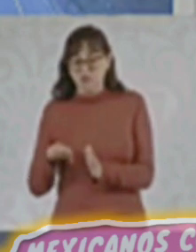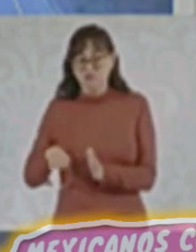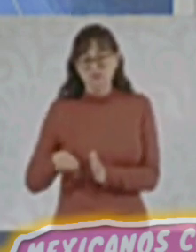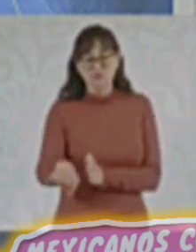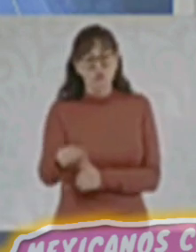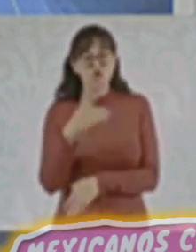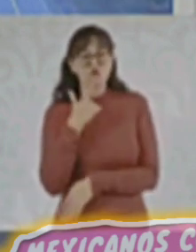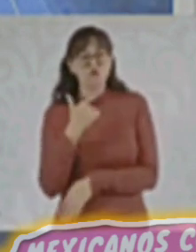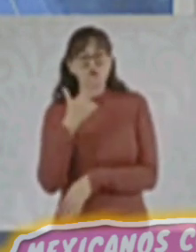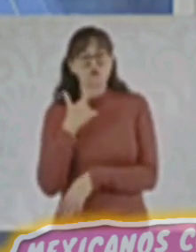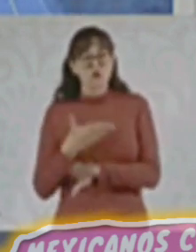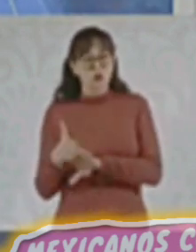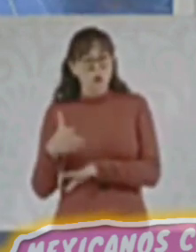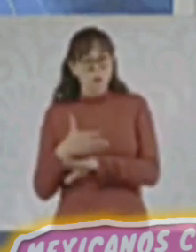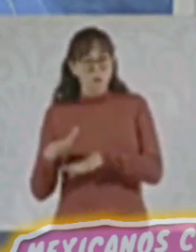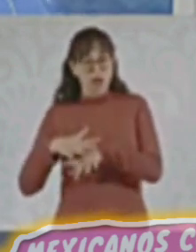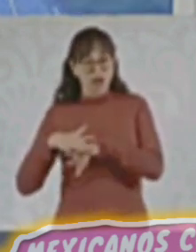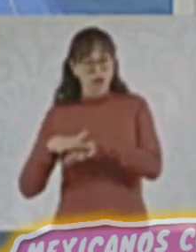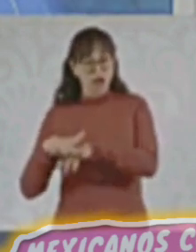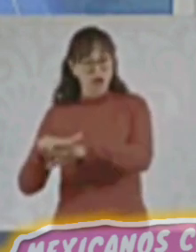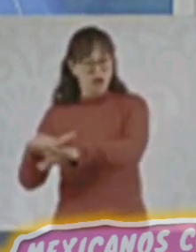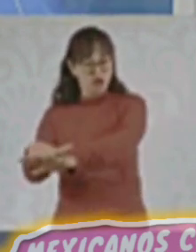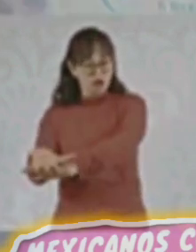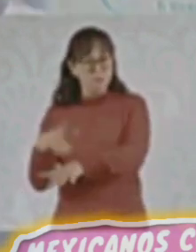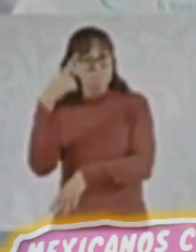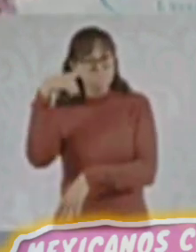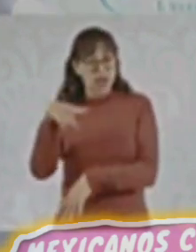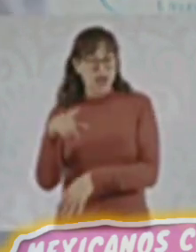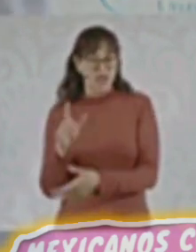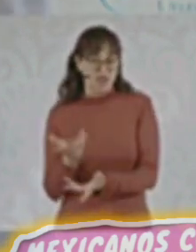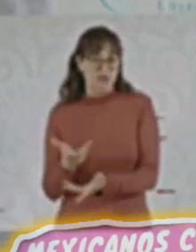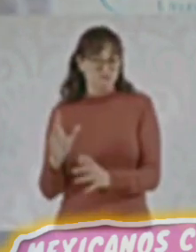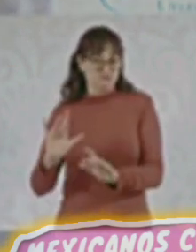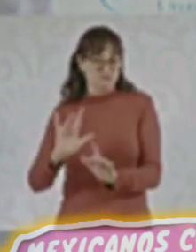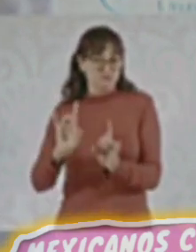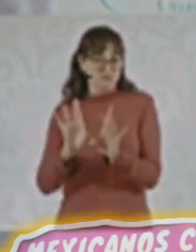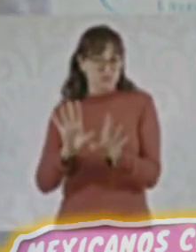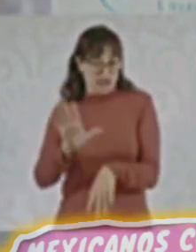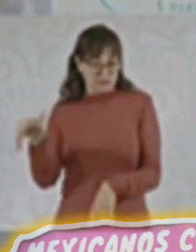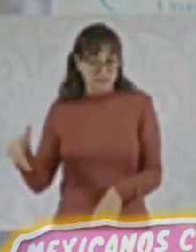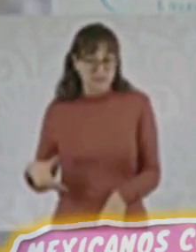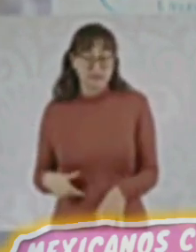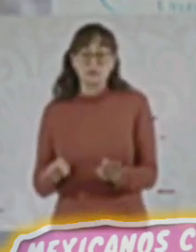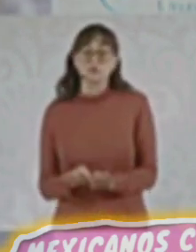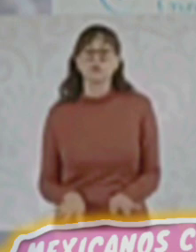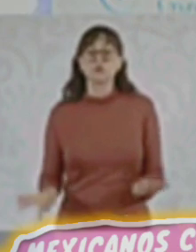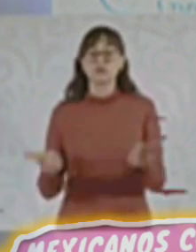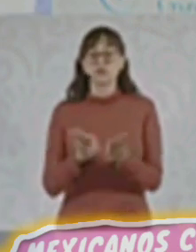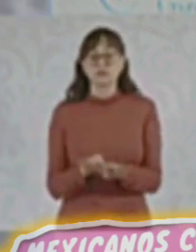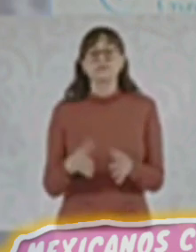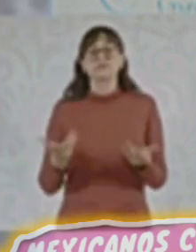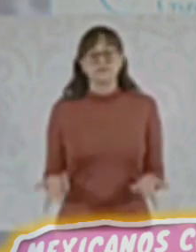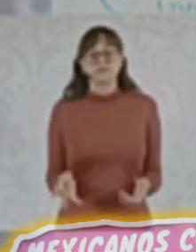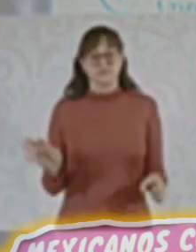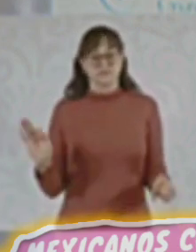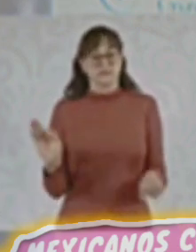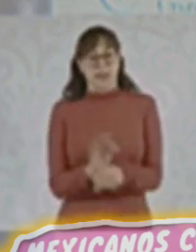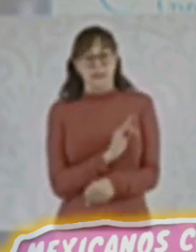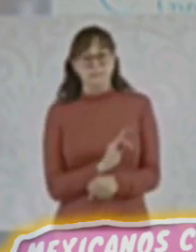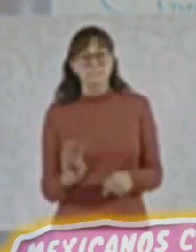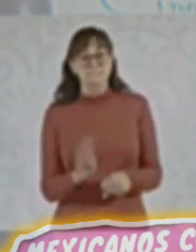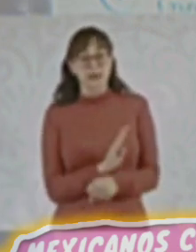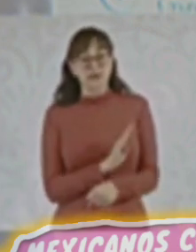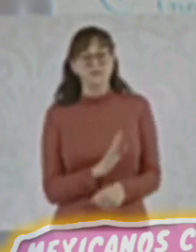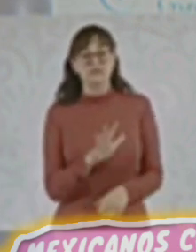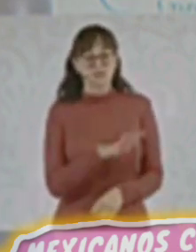y bueno, la población beneficiada, las comunidades y municipios que tenemos